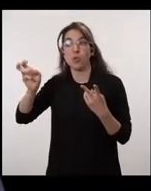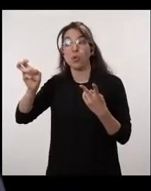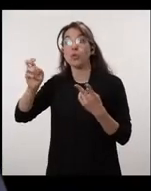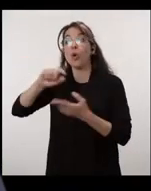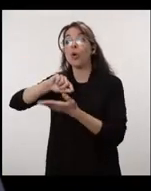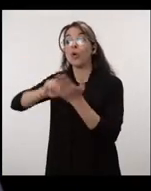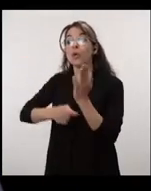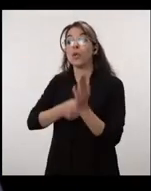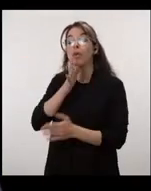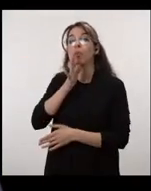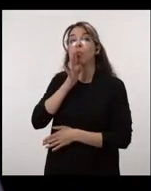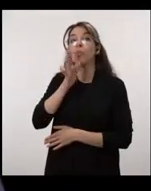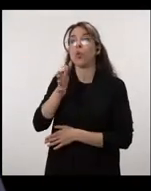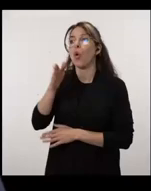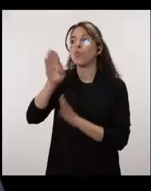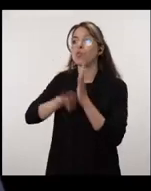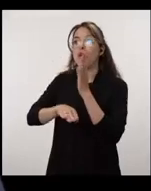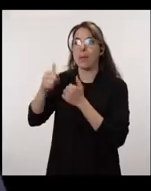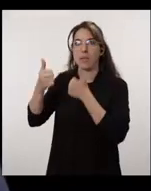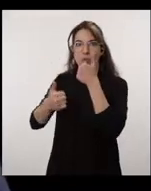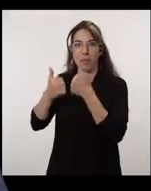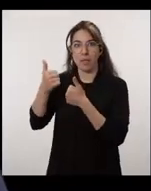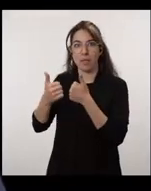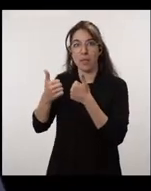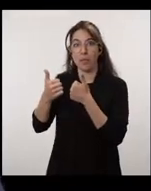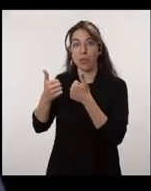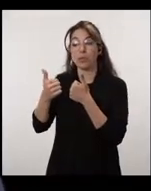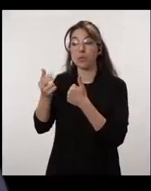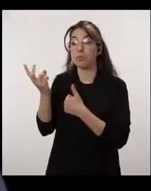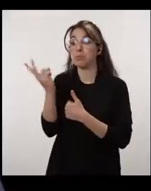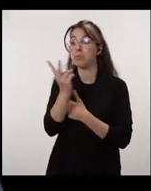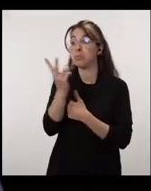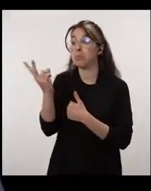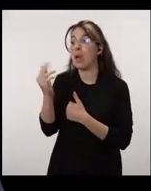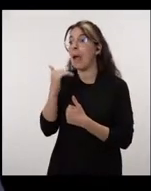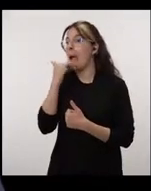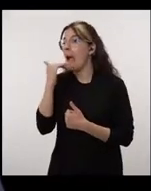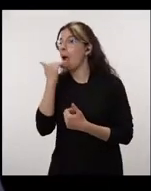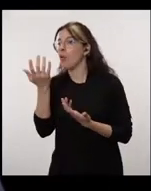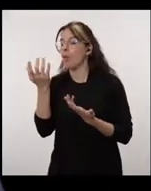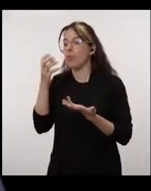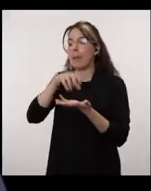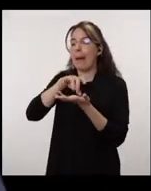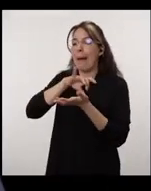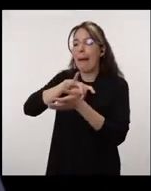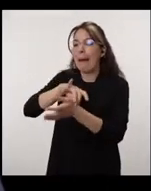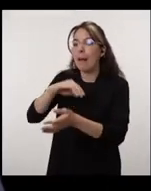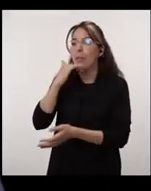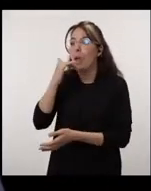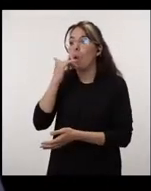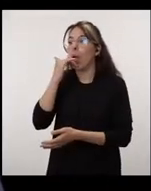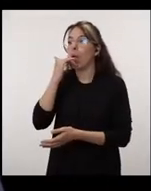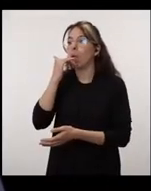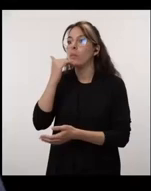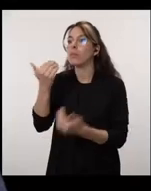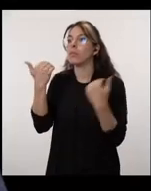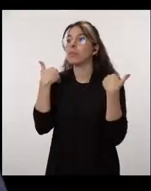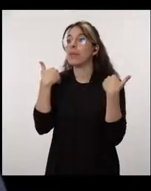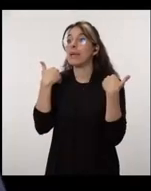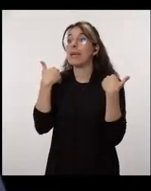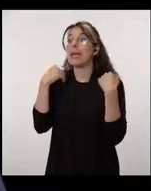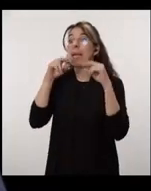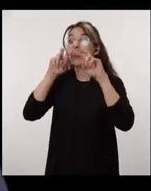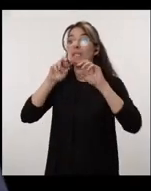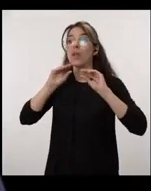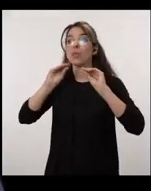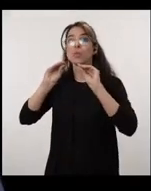programas competitivos pues tienen algún tipo de agencia o similar que les evalúa su actividad investigadora los